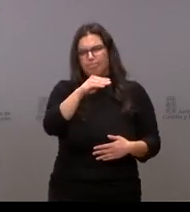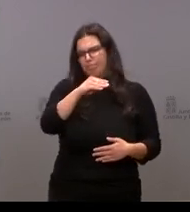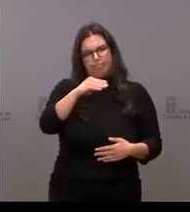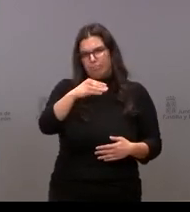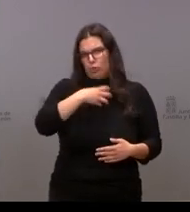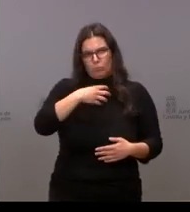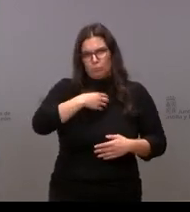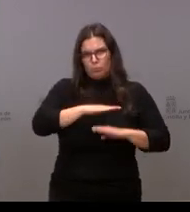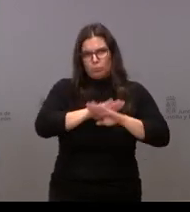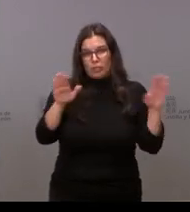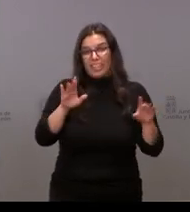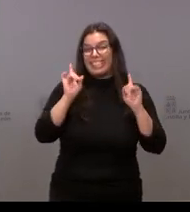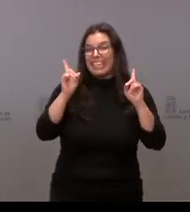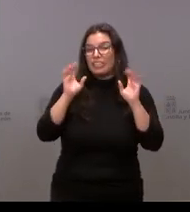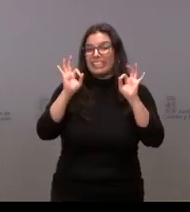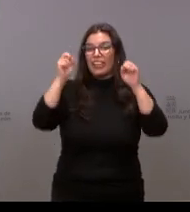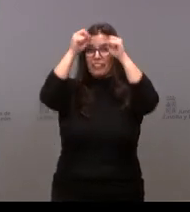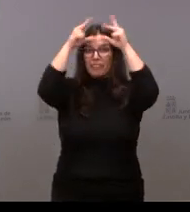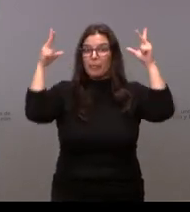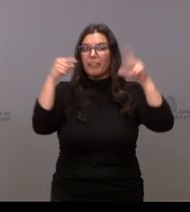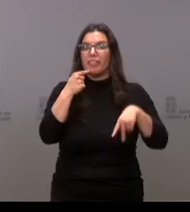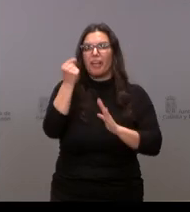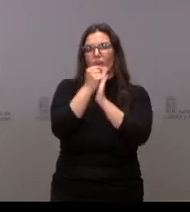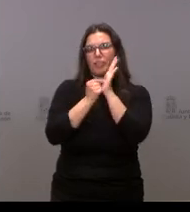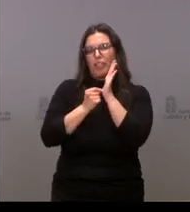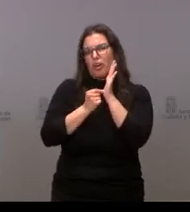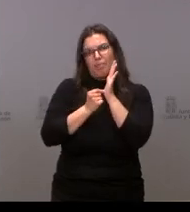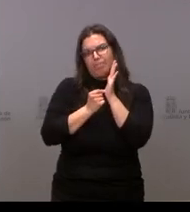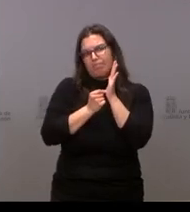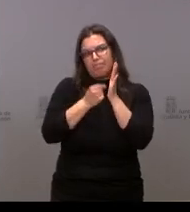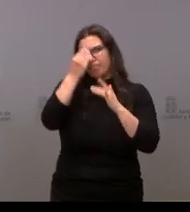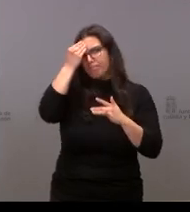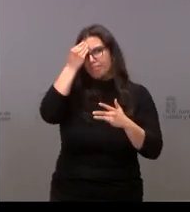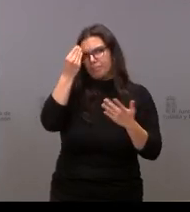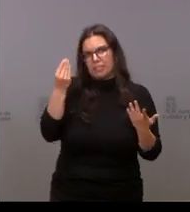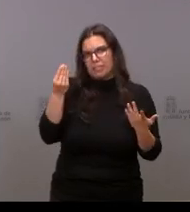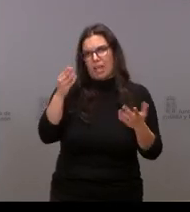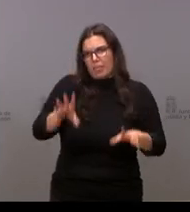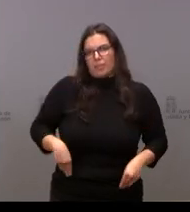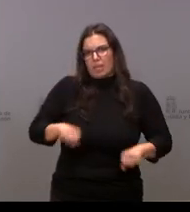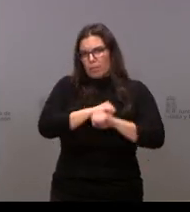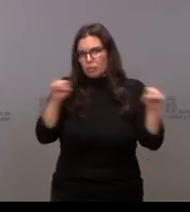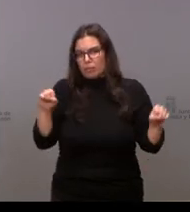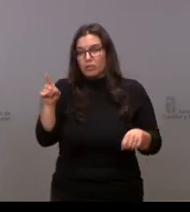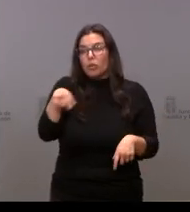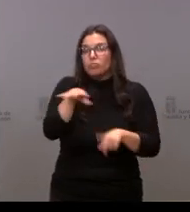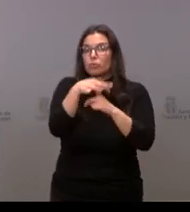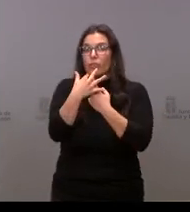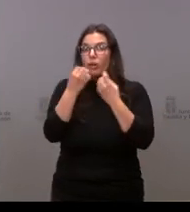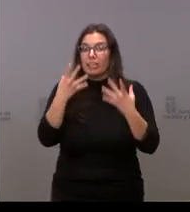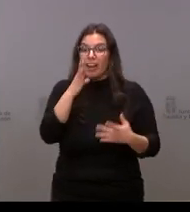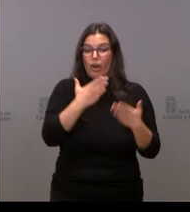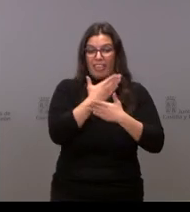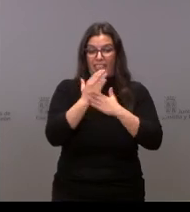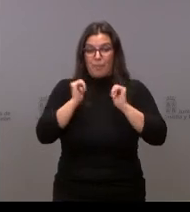carne y en enfermería en concreto decían que es que las condiciones pues les parecían imposibles de aceptar entes no sé qué tal estos primeros días de funcionamiento